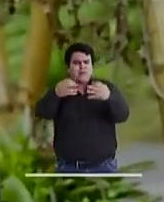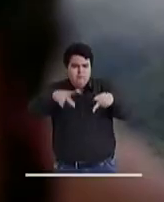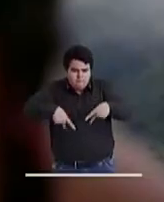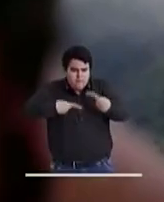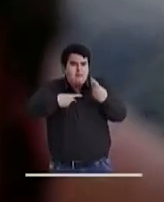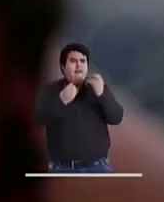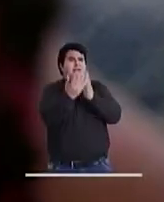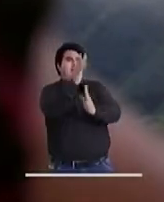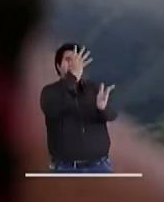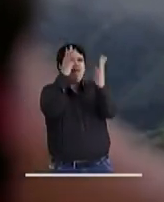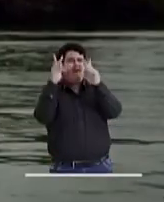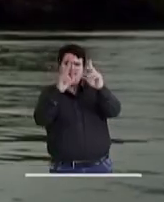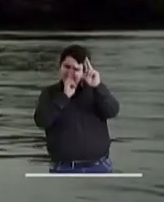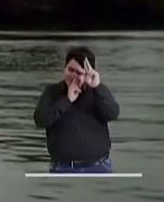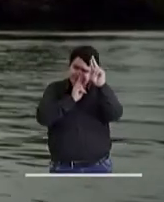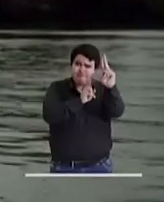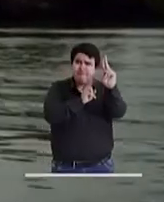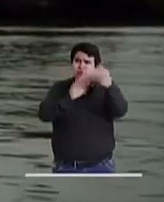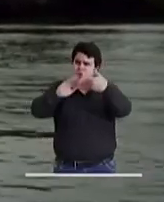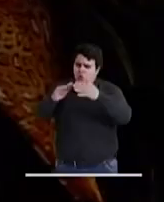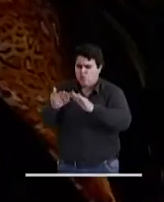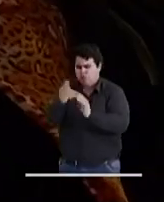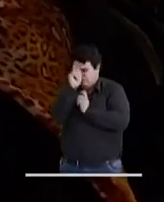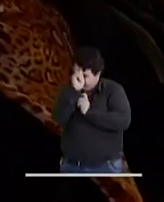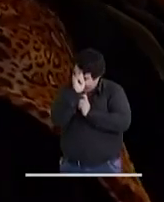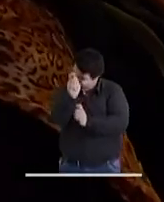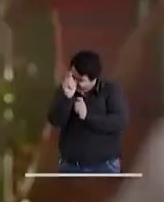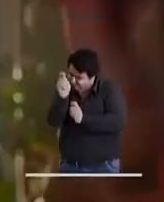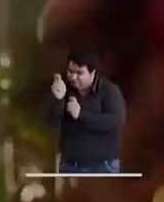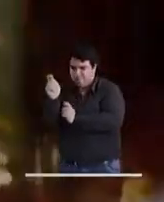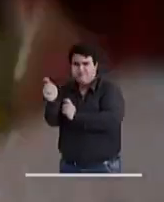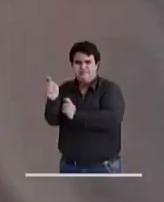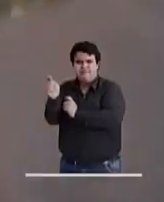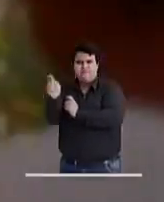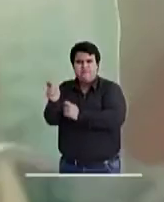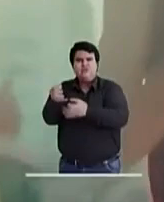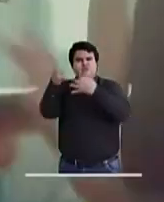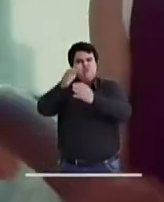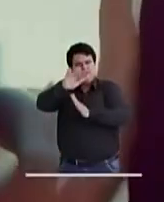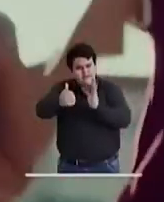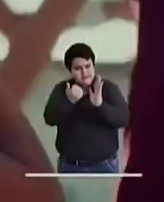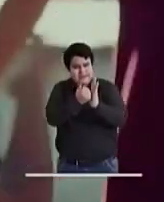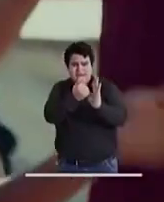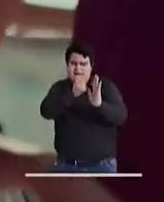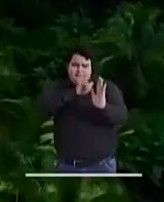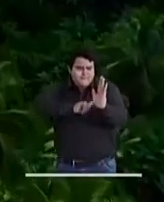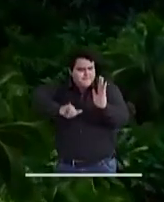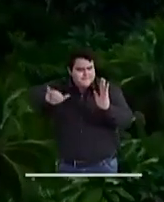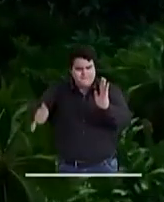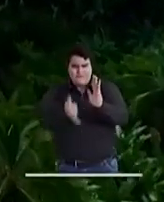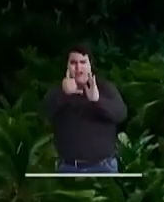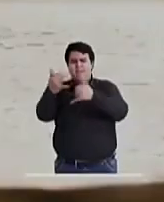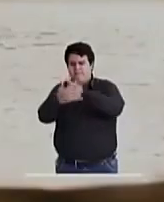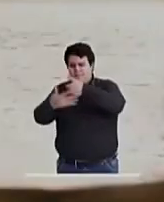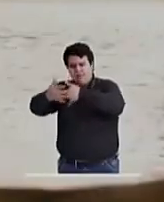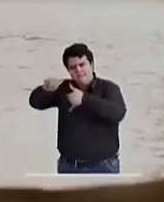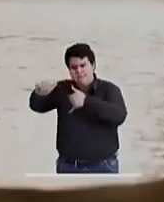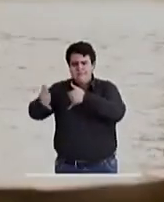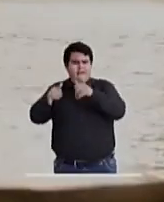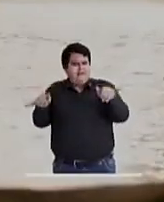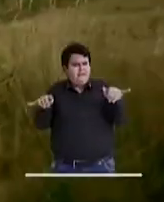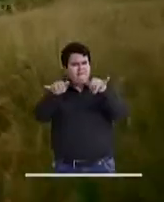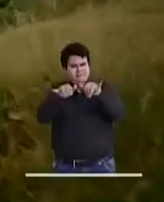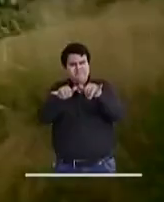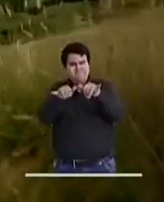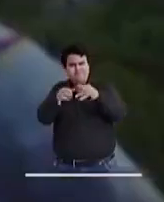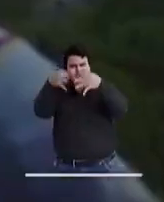digamos, eficiente en la llegada pues a los territorios, y que pues particularmente permita demostrar que el turismo